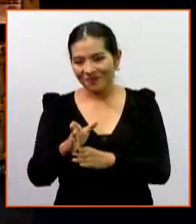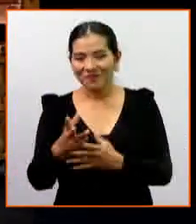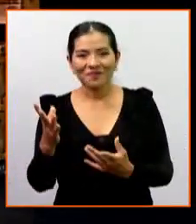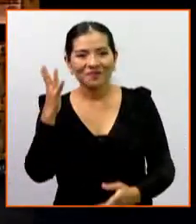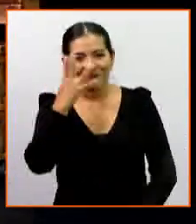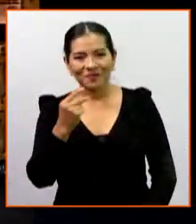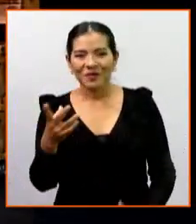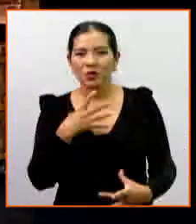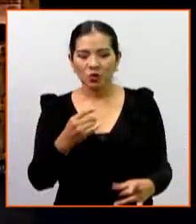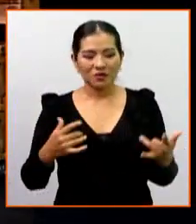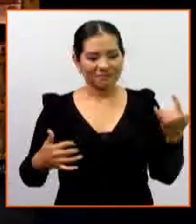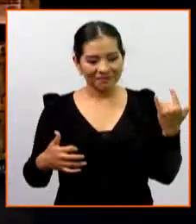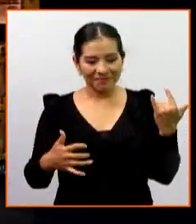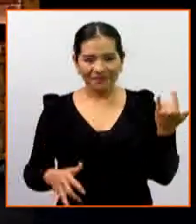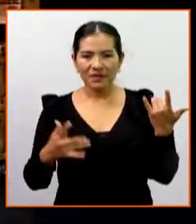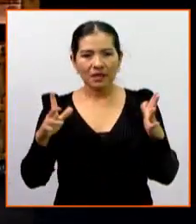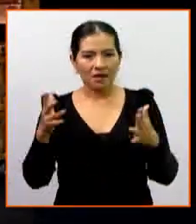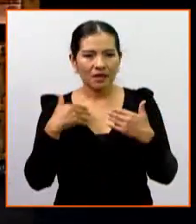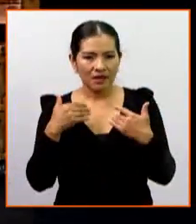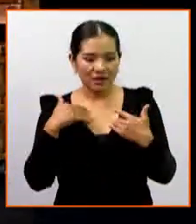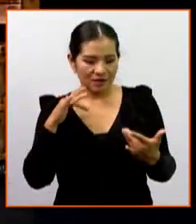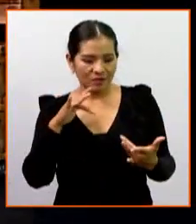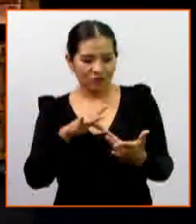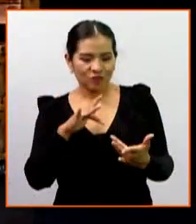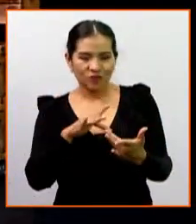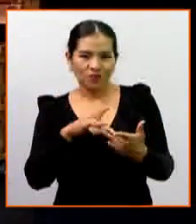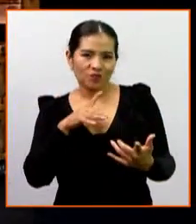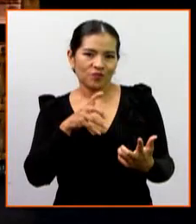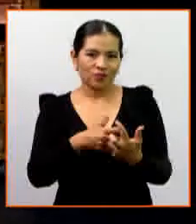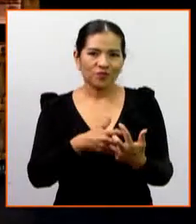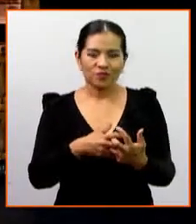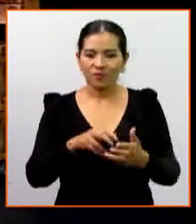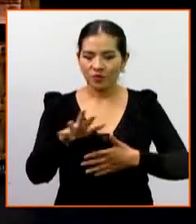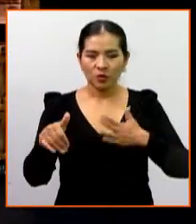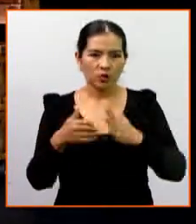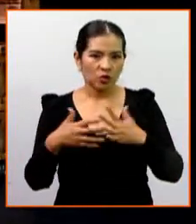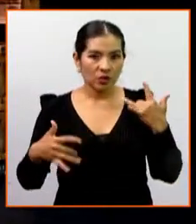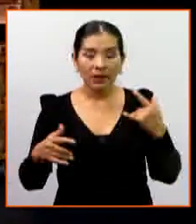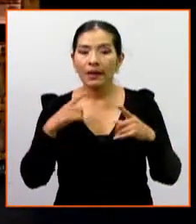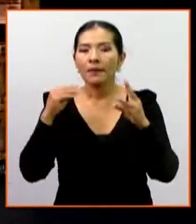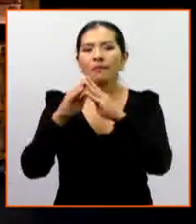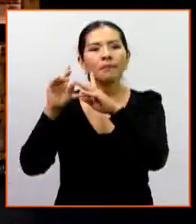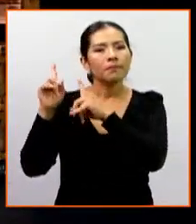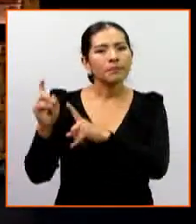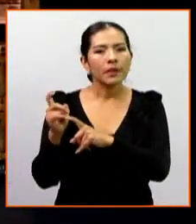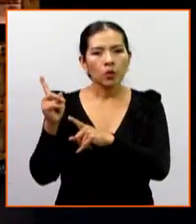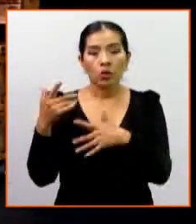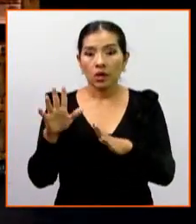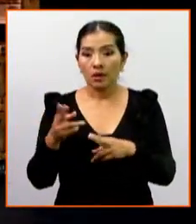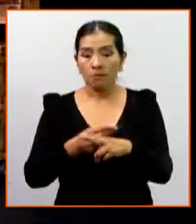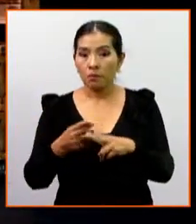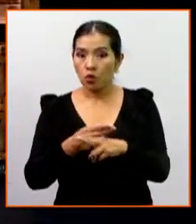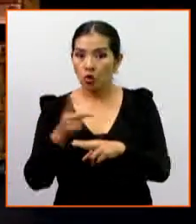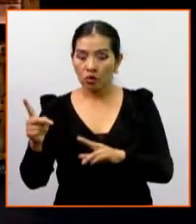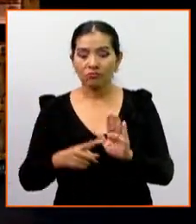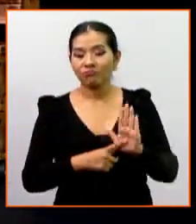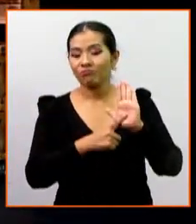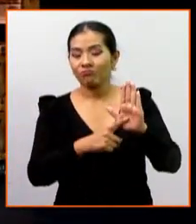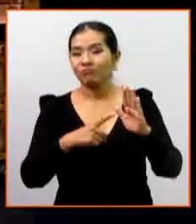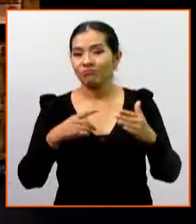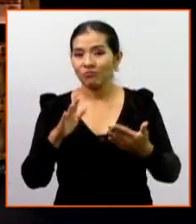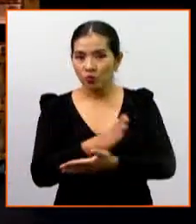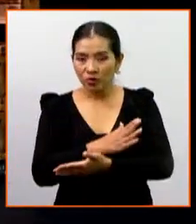la guitarra, con esa conexión que tienes con el instrumento y justamente para que nos puedas comentar sobre un concierto precioso que se viene. Pero